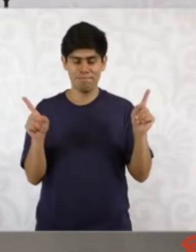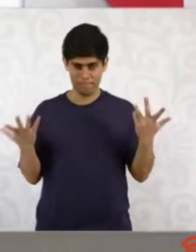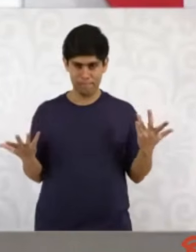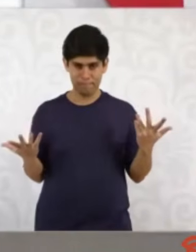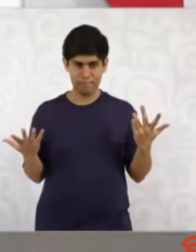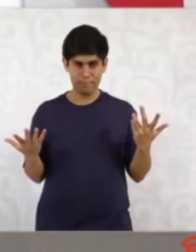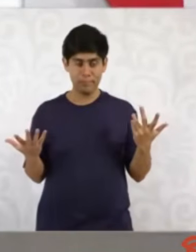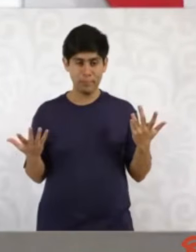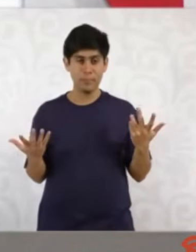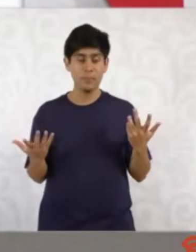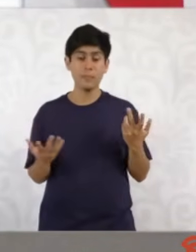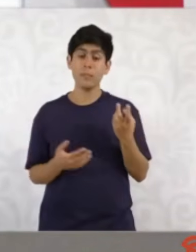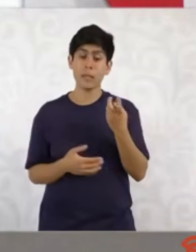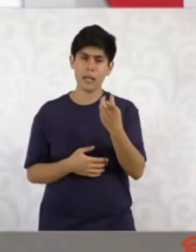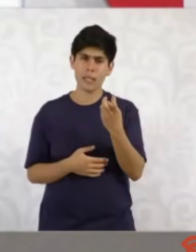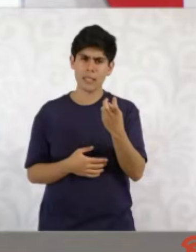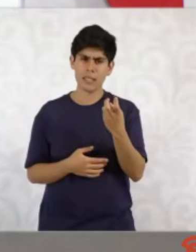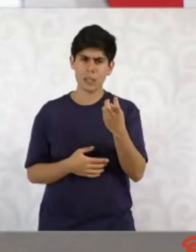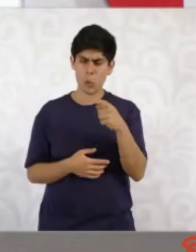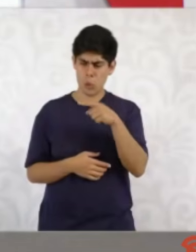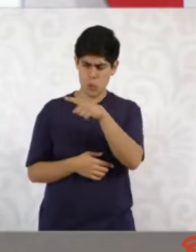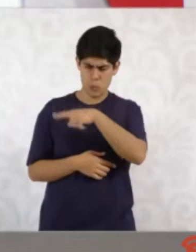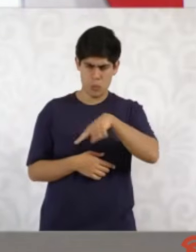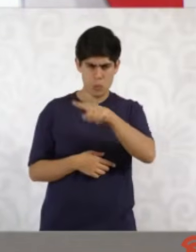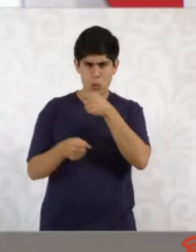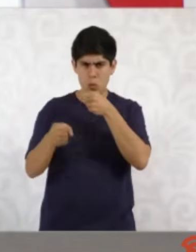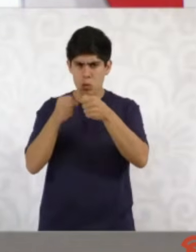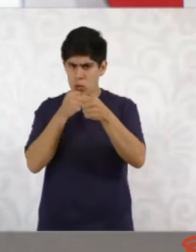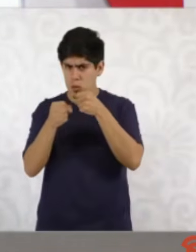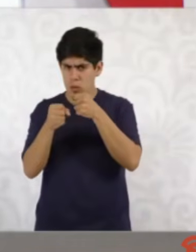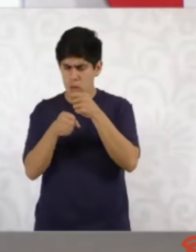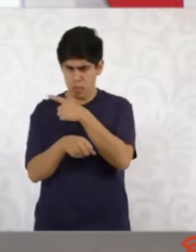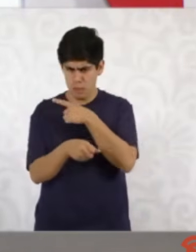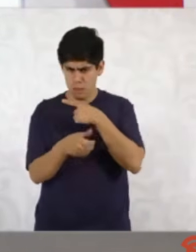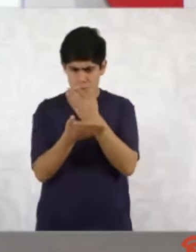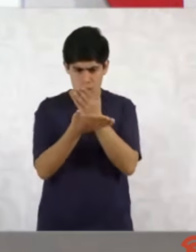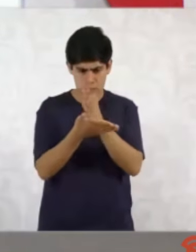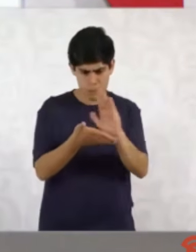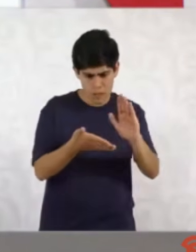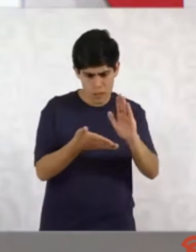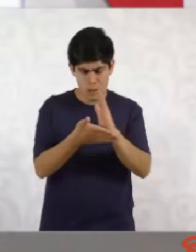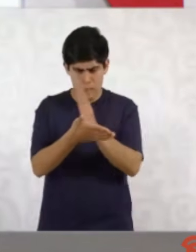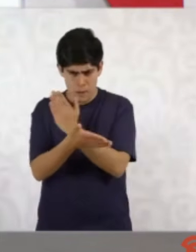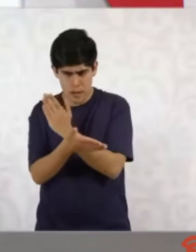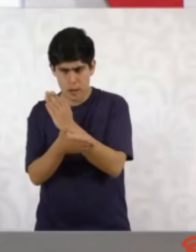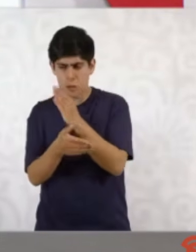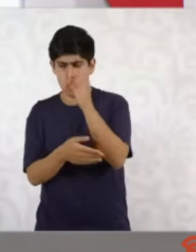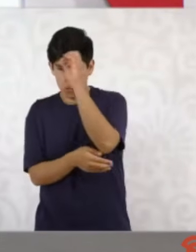comunicación distingan entre noticia y opinión para no confundir a la gente?